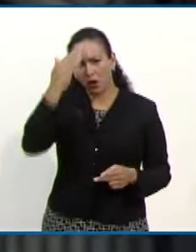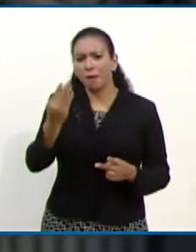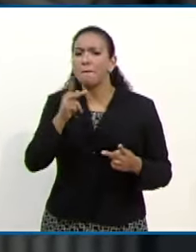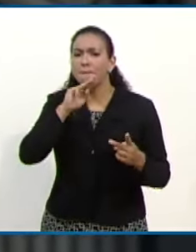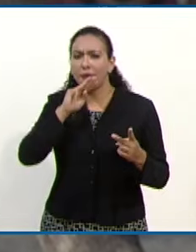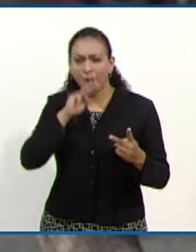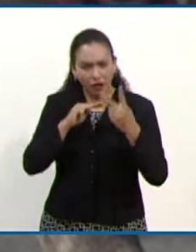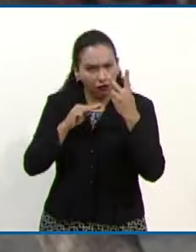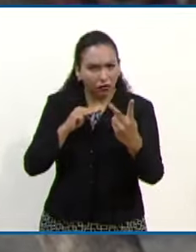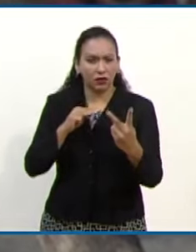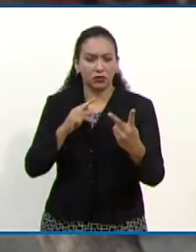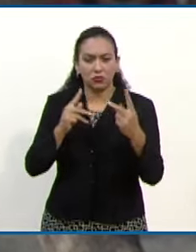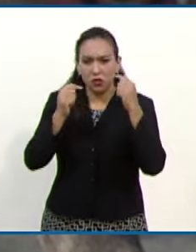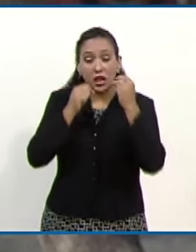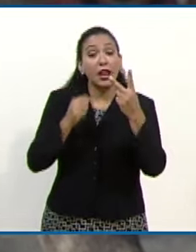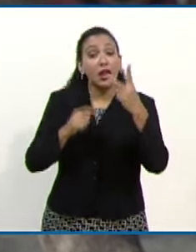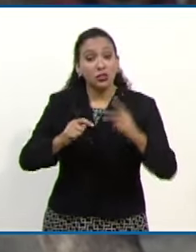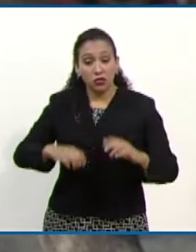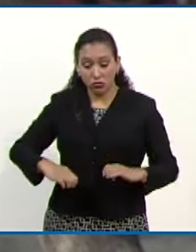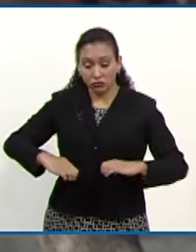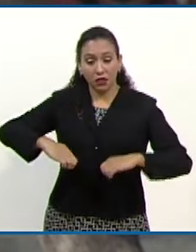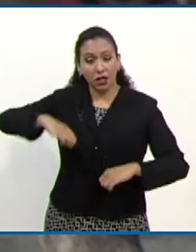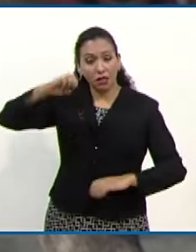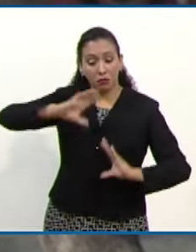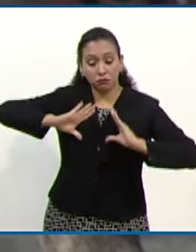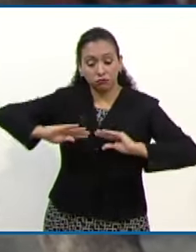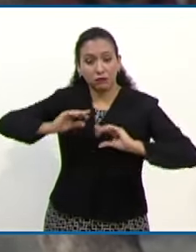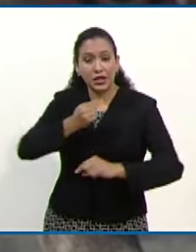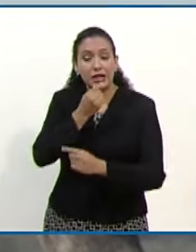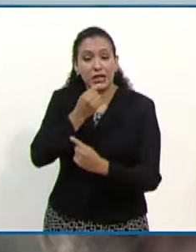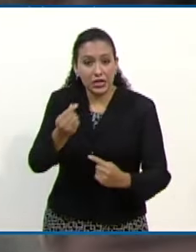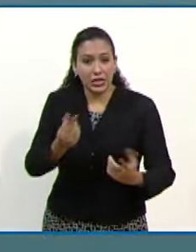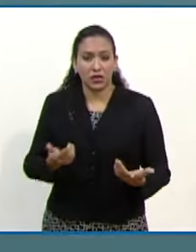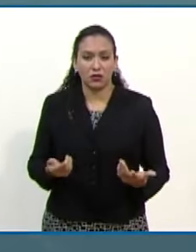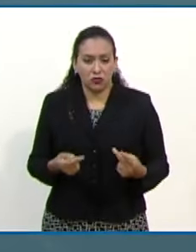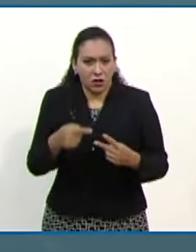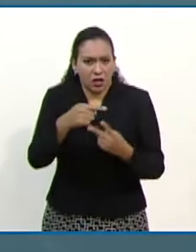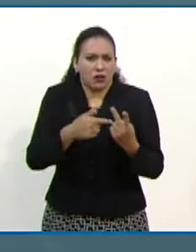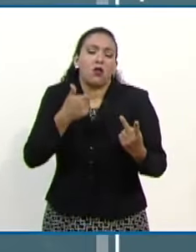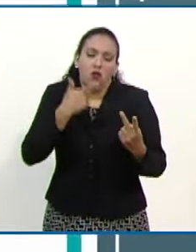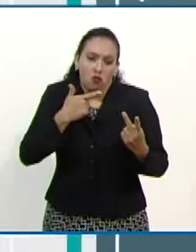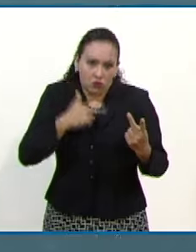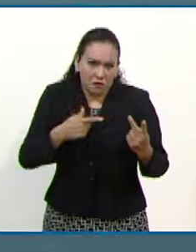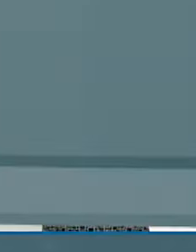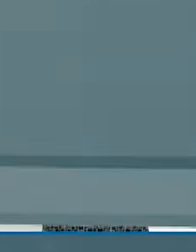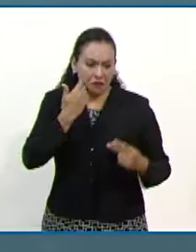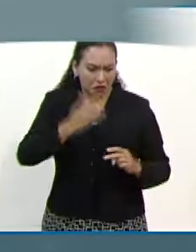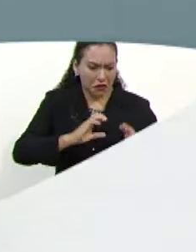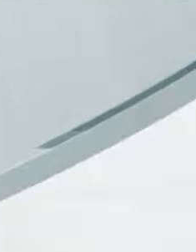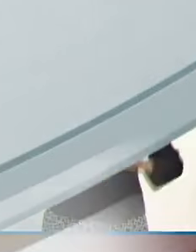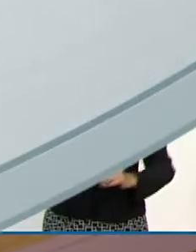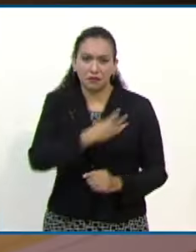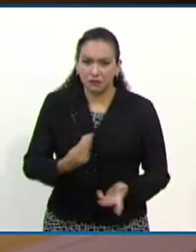las labores de crianza en el seno de una familia lesbo-maternal.